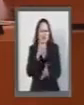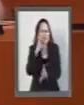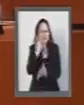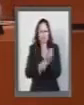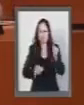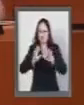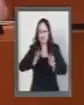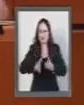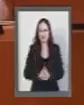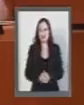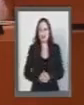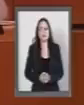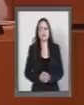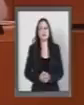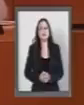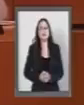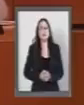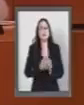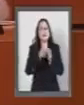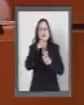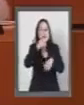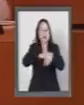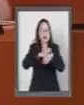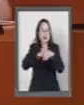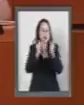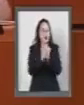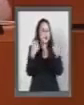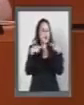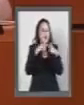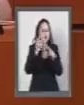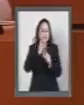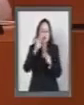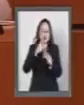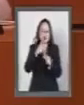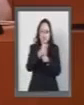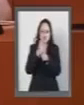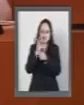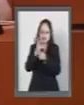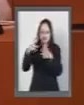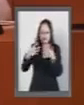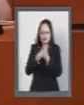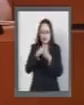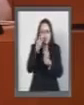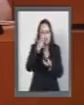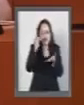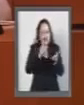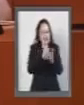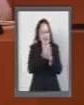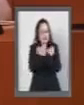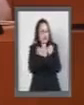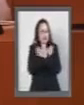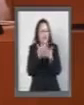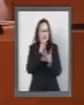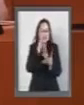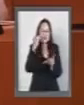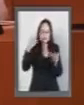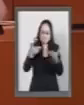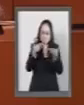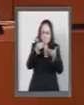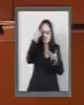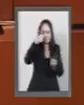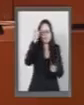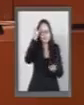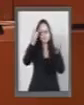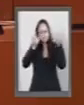Llamemos al diálogo con maestros especialistas. Ese que no hicimos cuando aprobamos la reforma educativa. Para que tengan